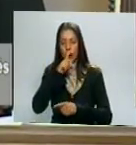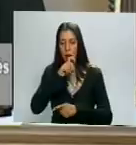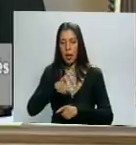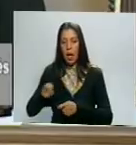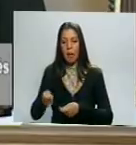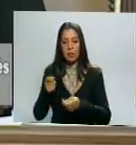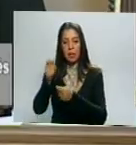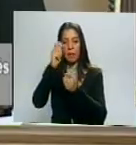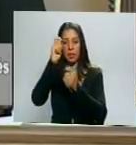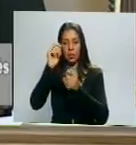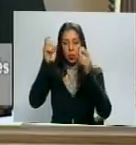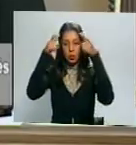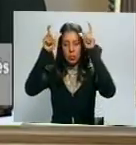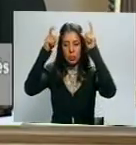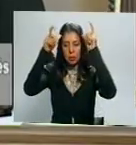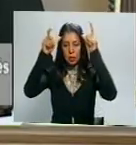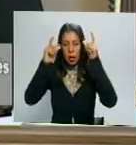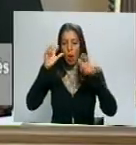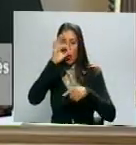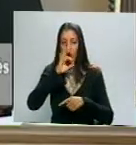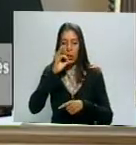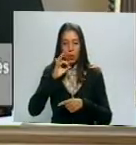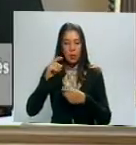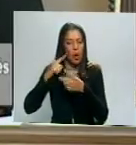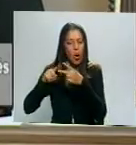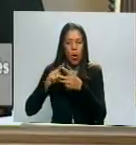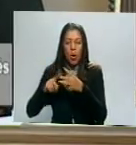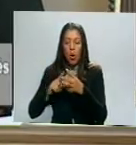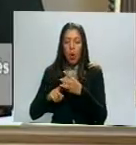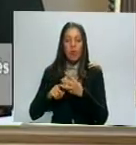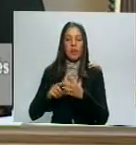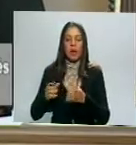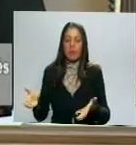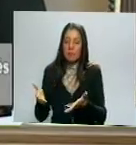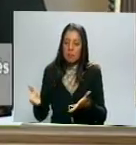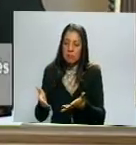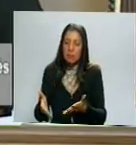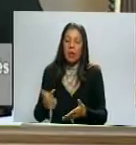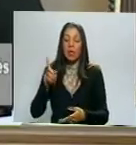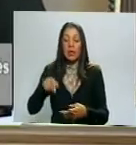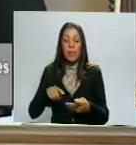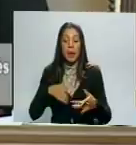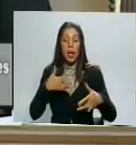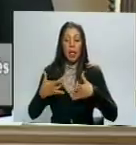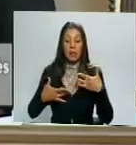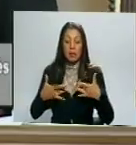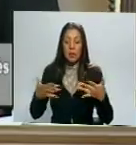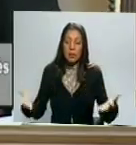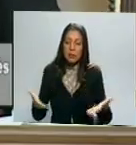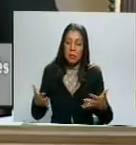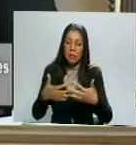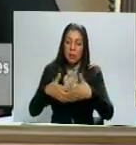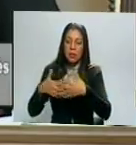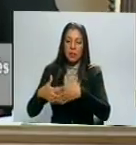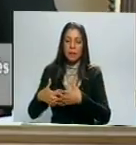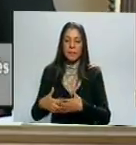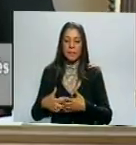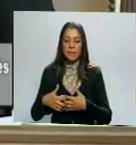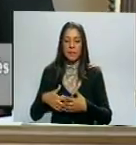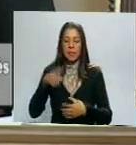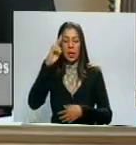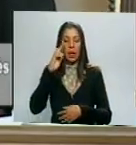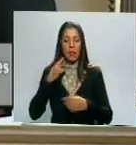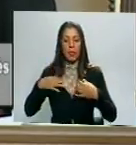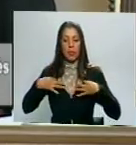acuícola, caprina, ovina y cualesquiera otras formas de especies menores, así como actividades para la producción de artículos de